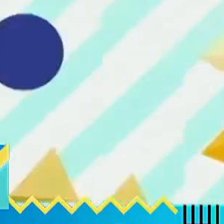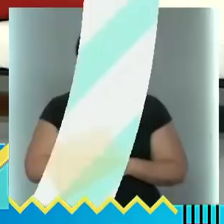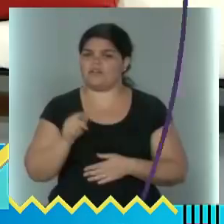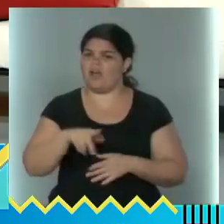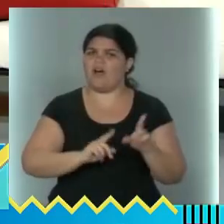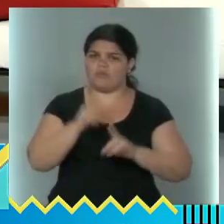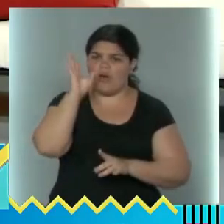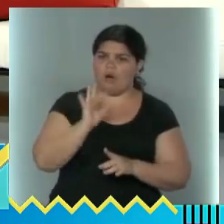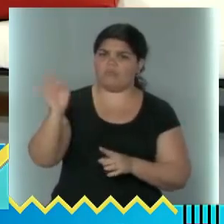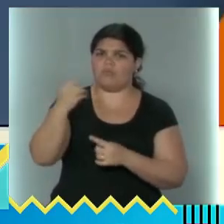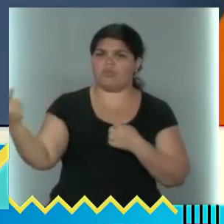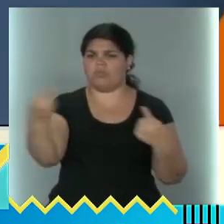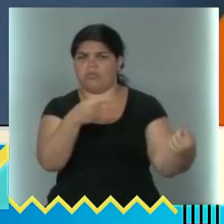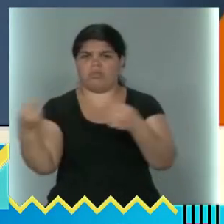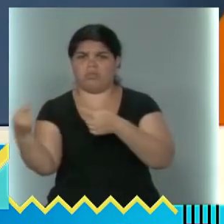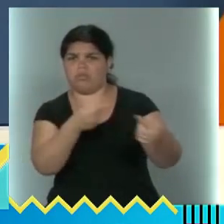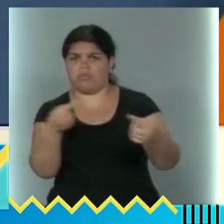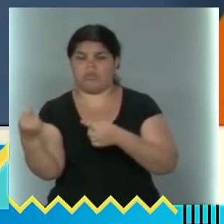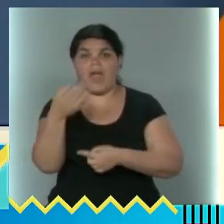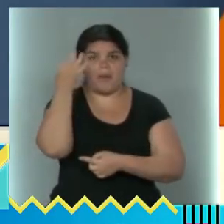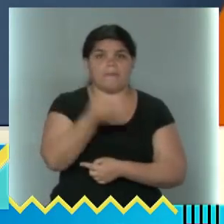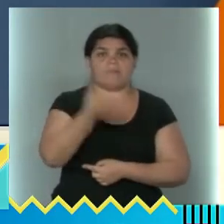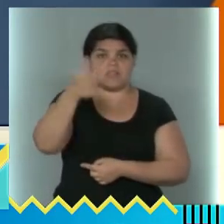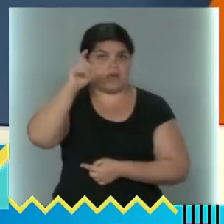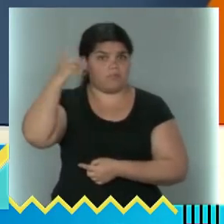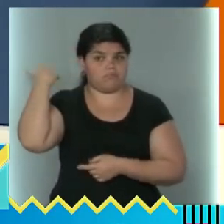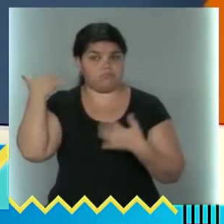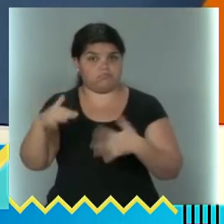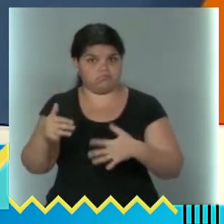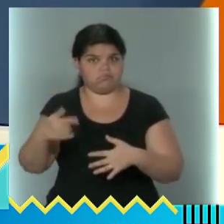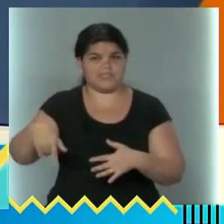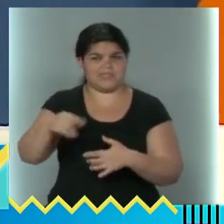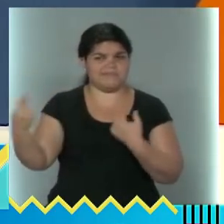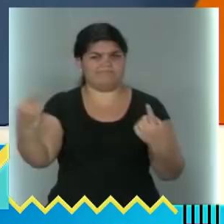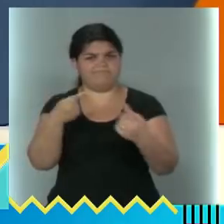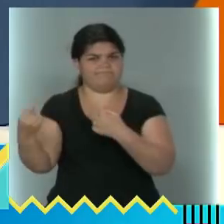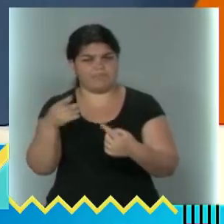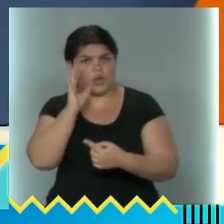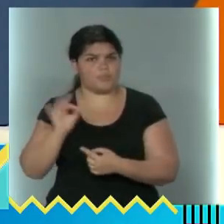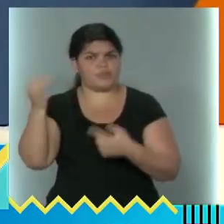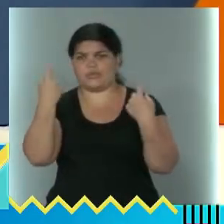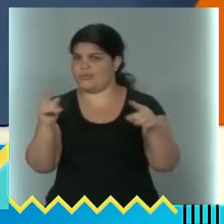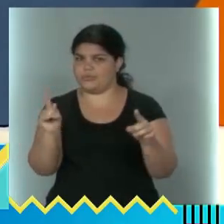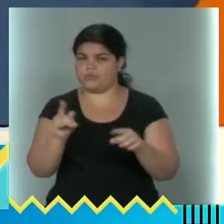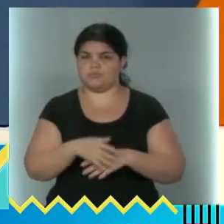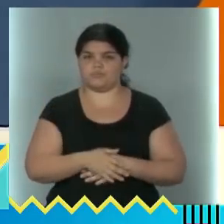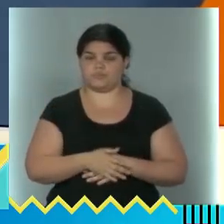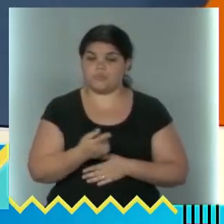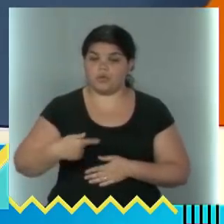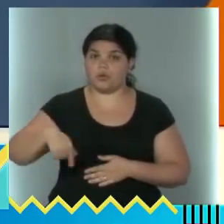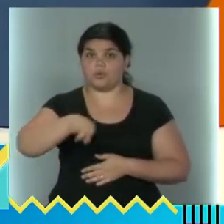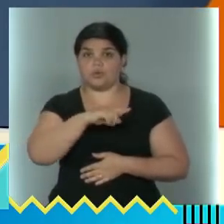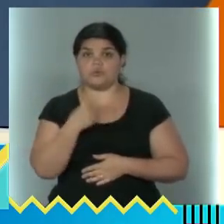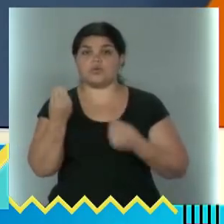reñidas entre entre especialistas con mucha experiencia. Y realmente nosotros que nos guiamos por